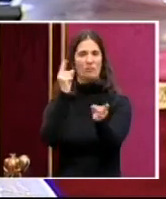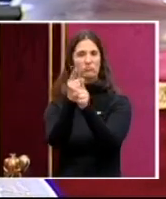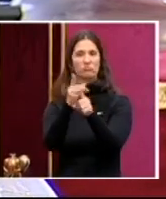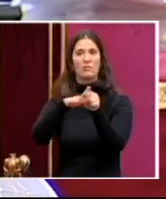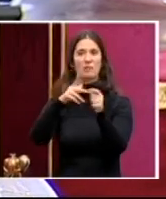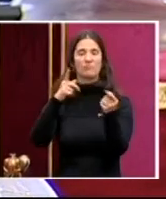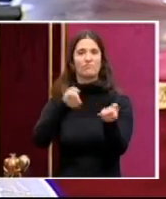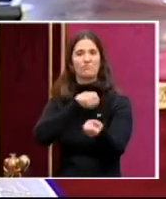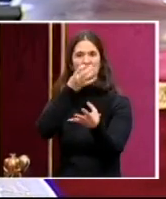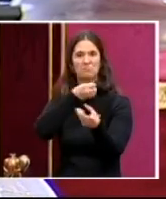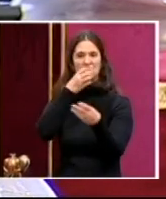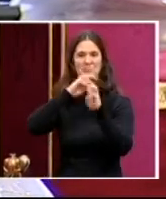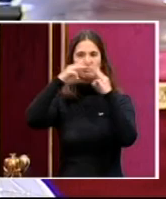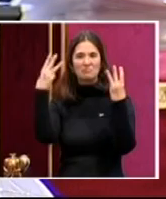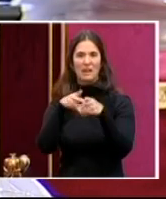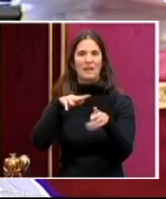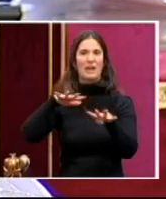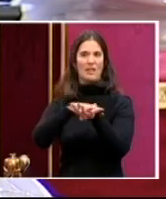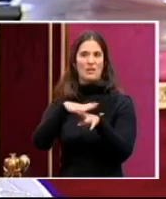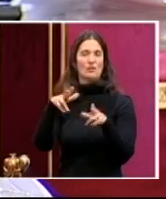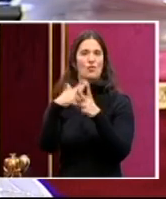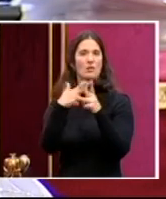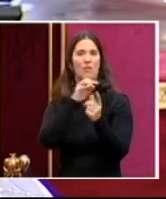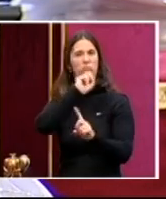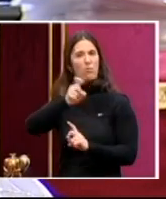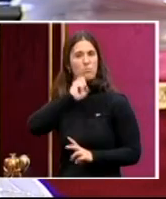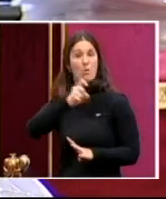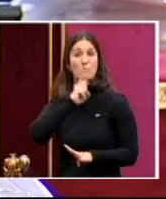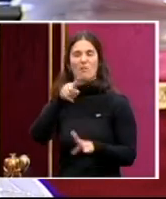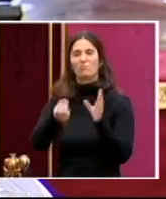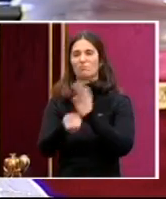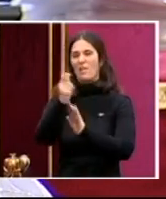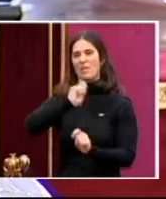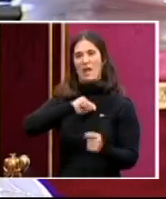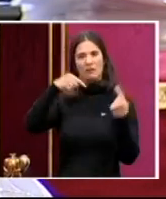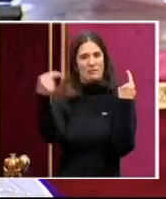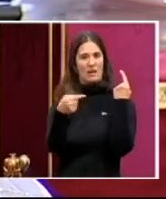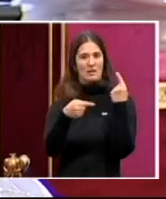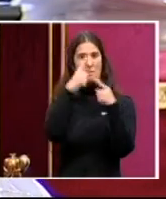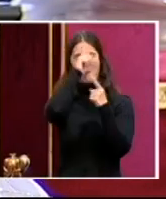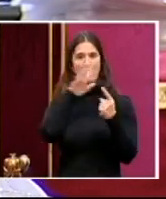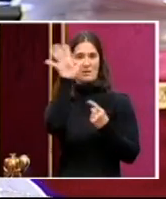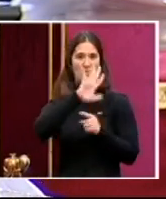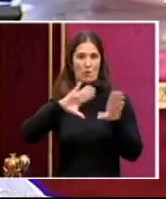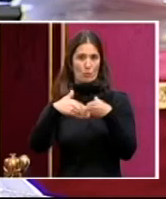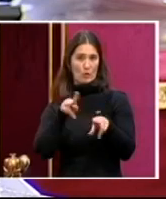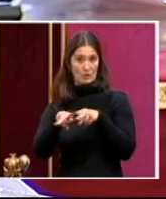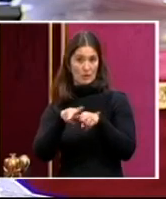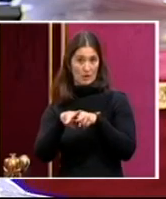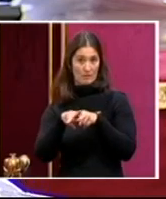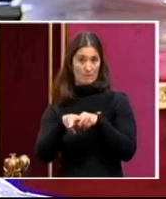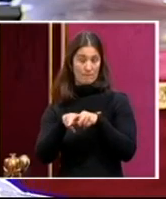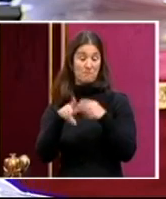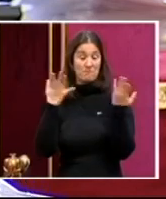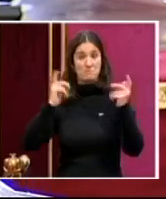manifestaciones antigitanas en Internet y redes sociales, generando y reforzando un clima negativo en torno a la imagen de la comunidad gitana.